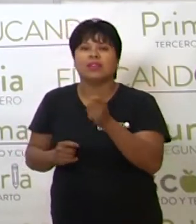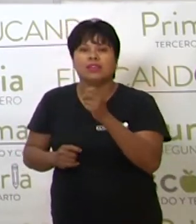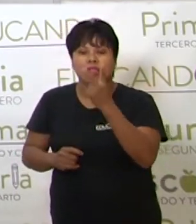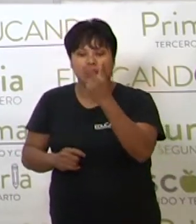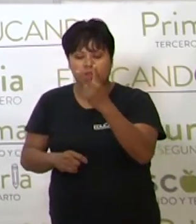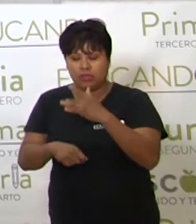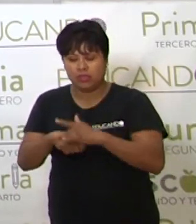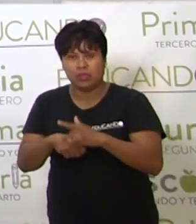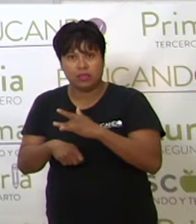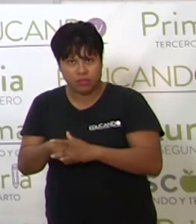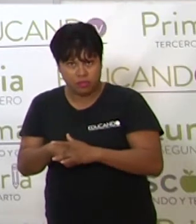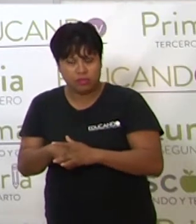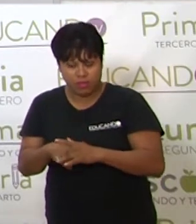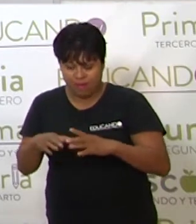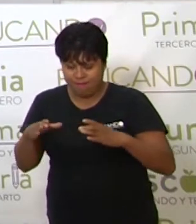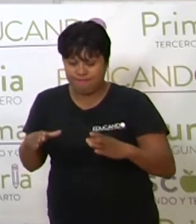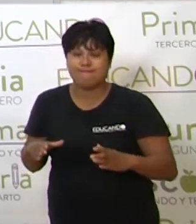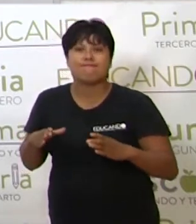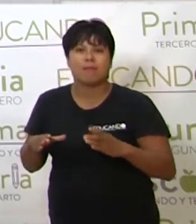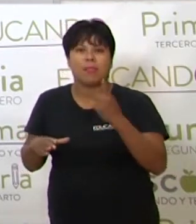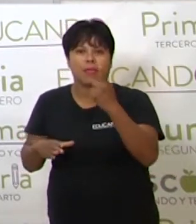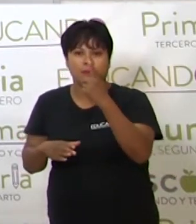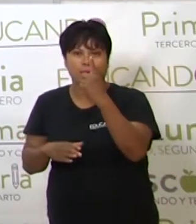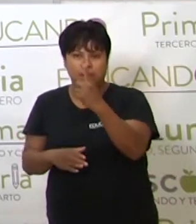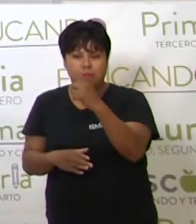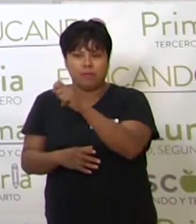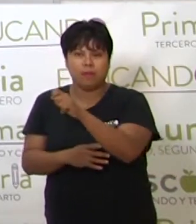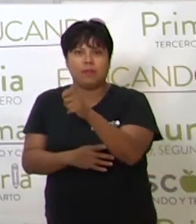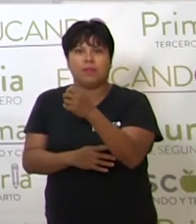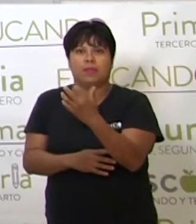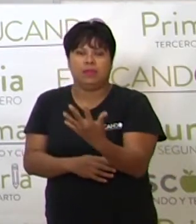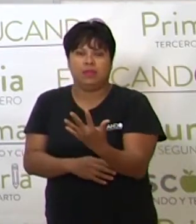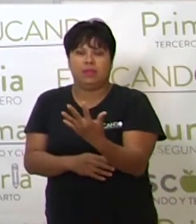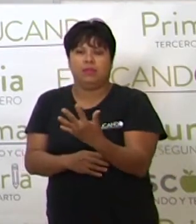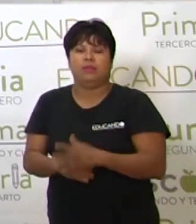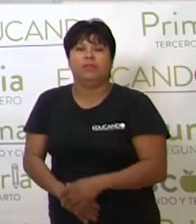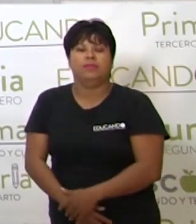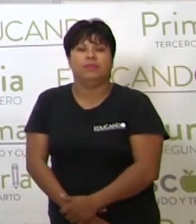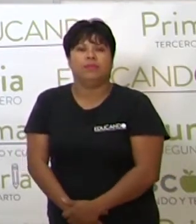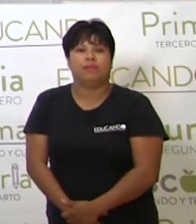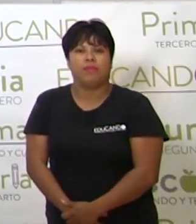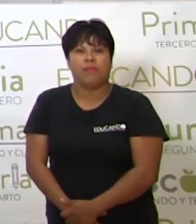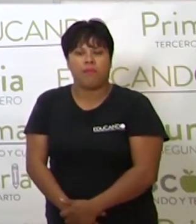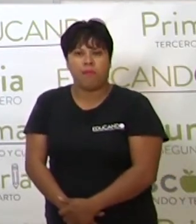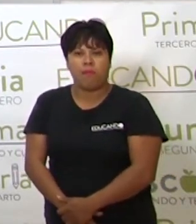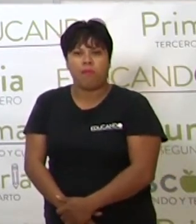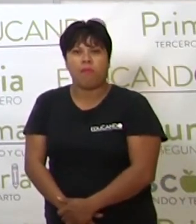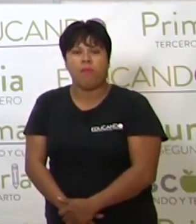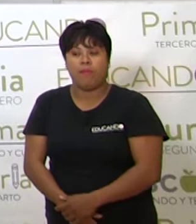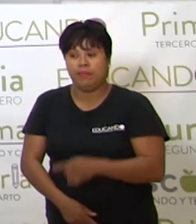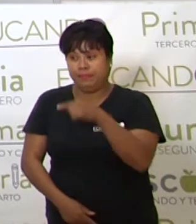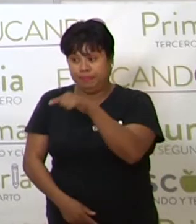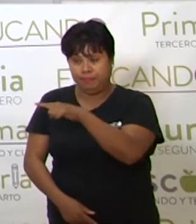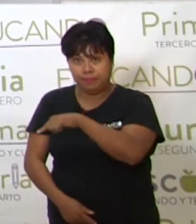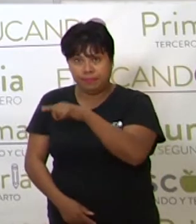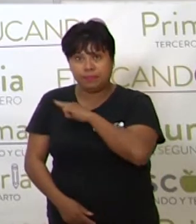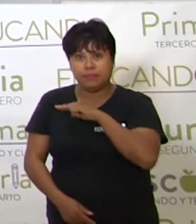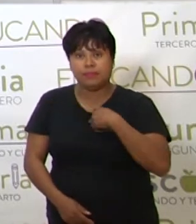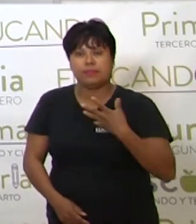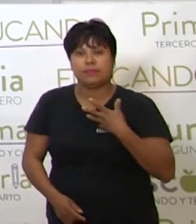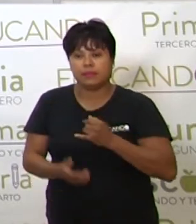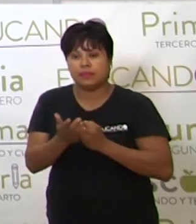quesos los quesos enteros y una fracción que es un quinto aquí tenemos el desafío